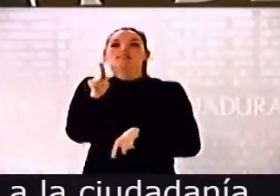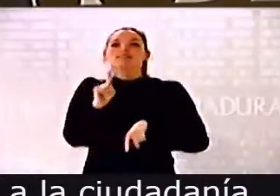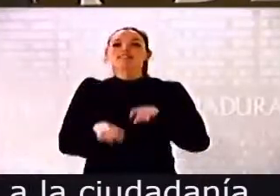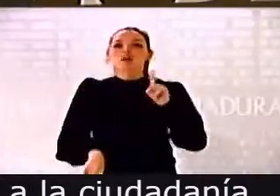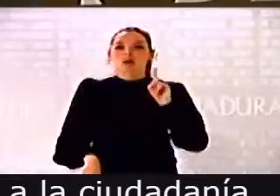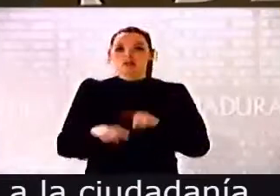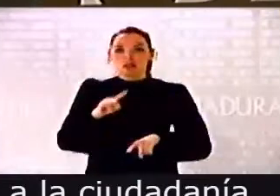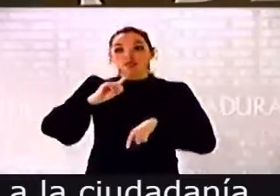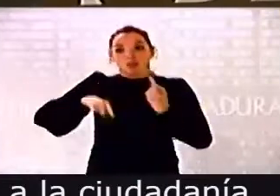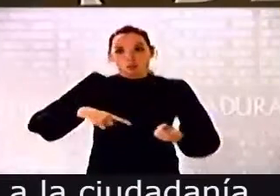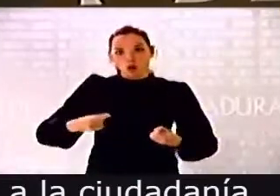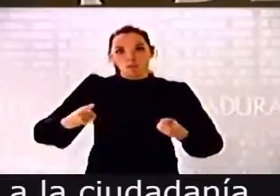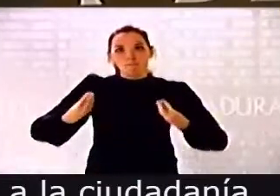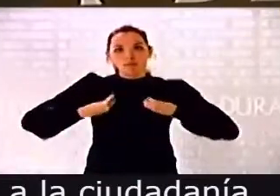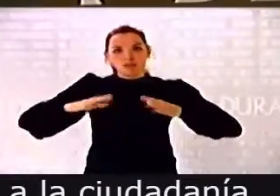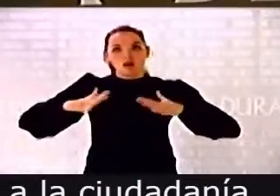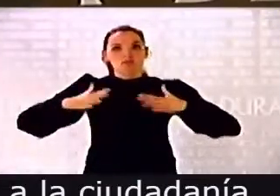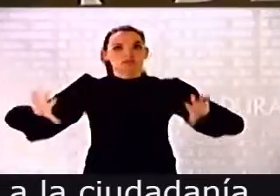salven vidas.